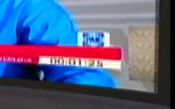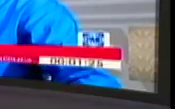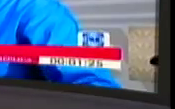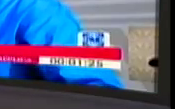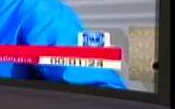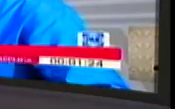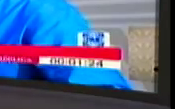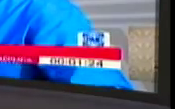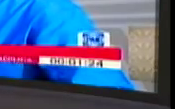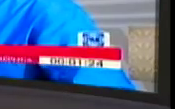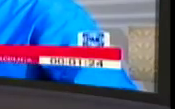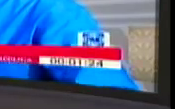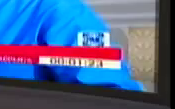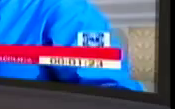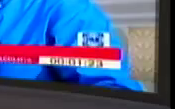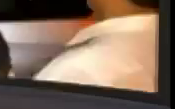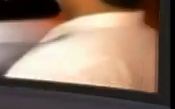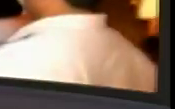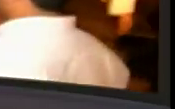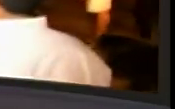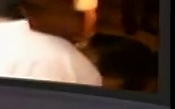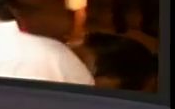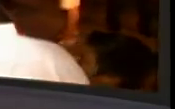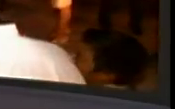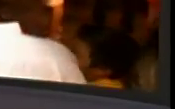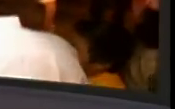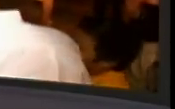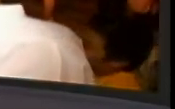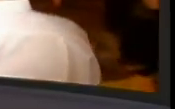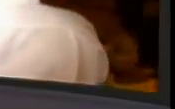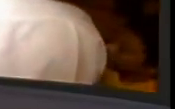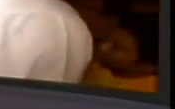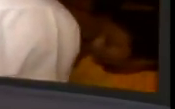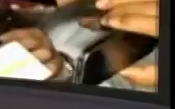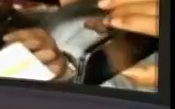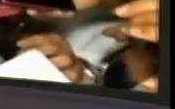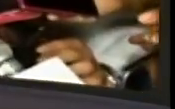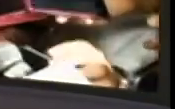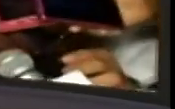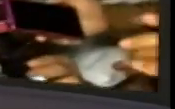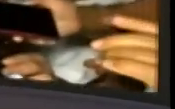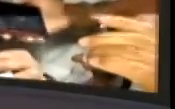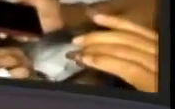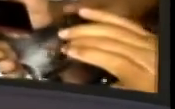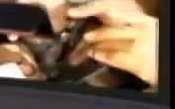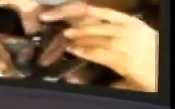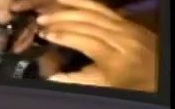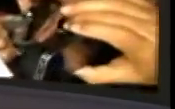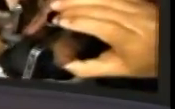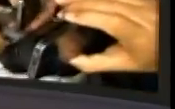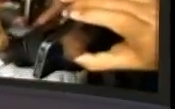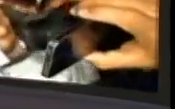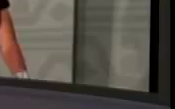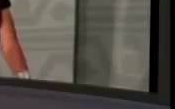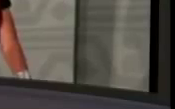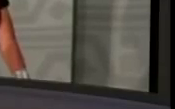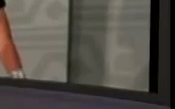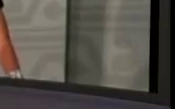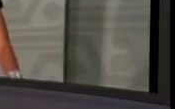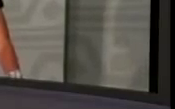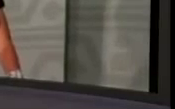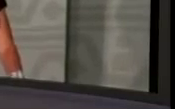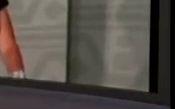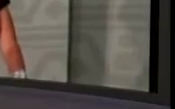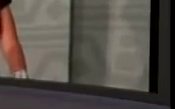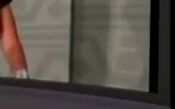cómo en algún momento Rosiñol, el doctor Góngora, el señor Lechuga, y si ahorita le